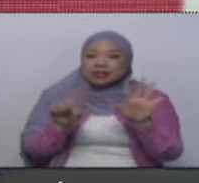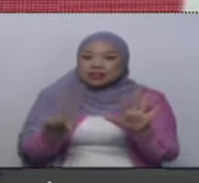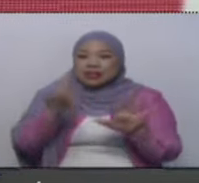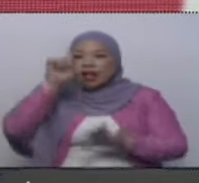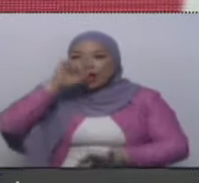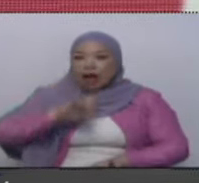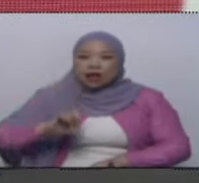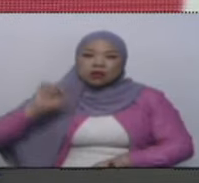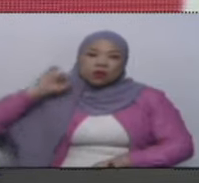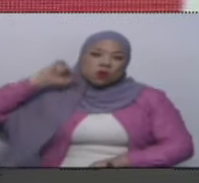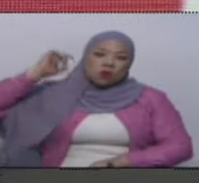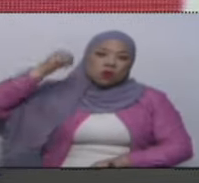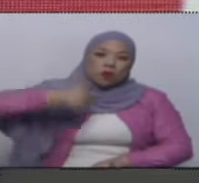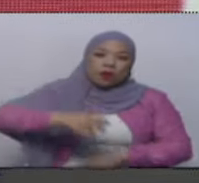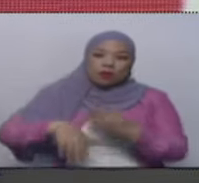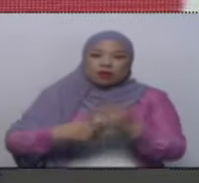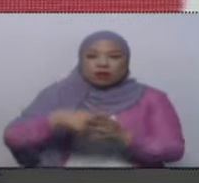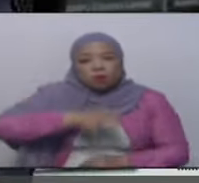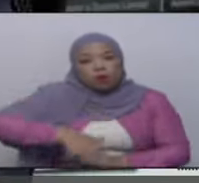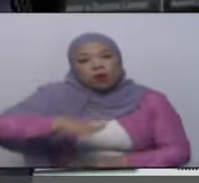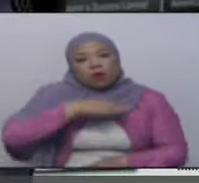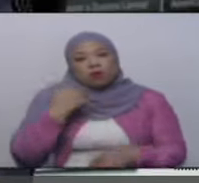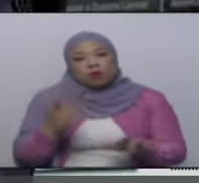tragedia del pueblo palestino,